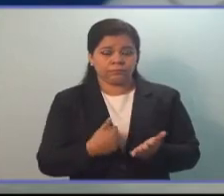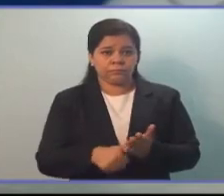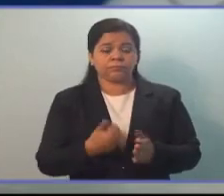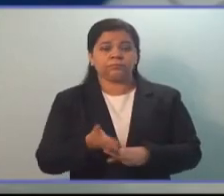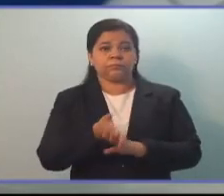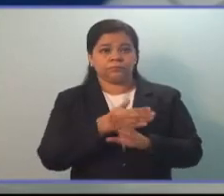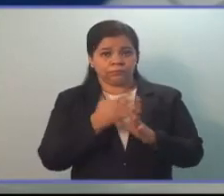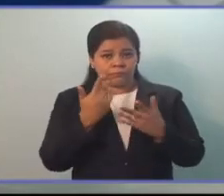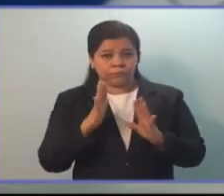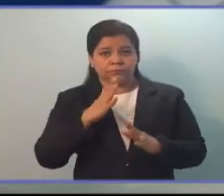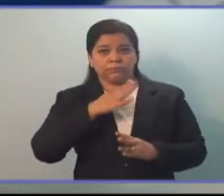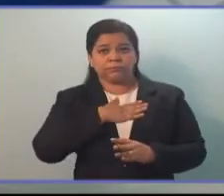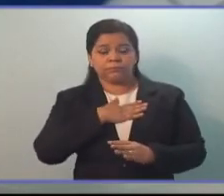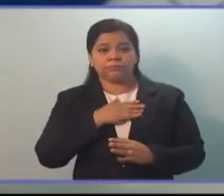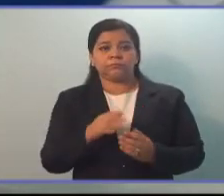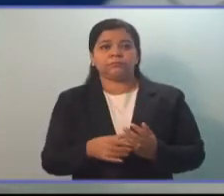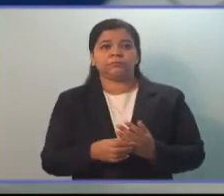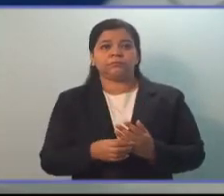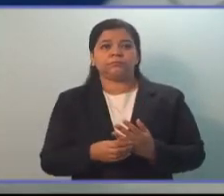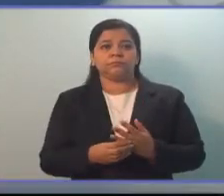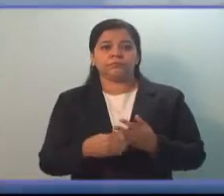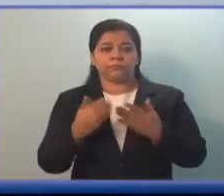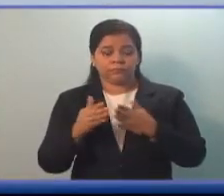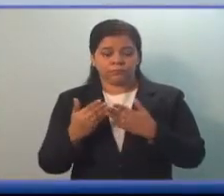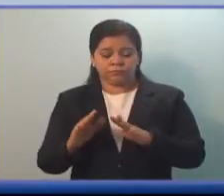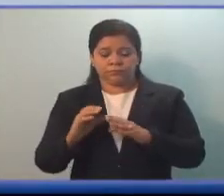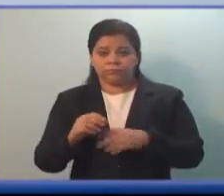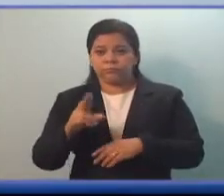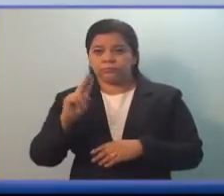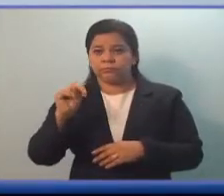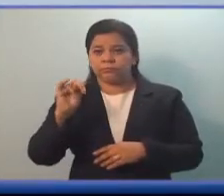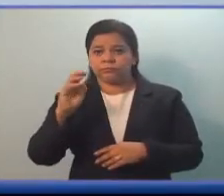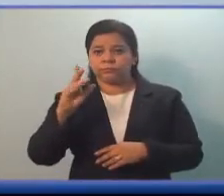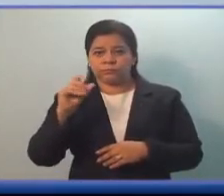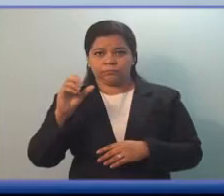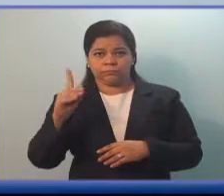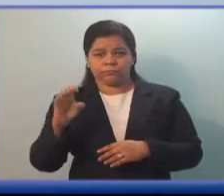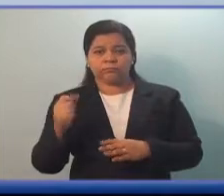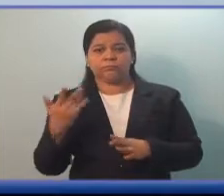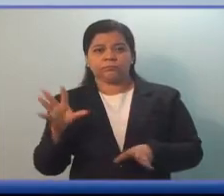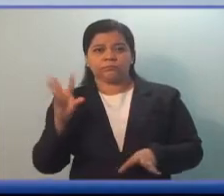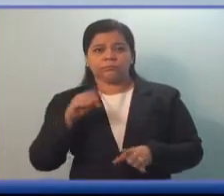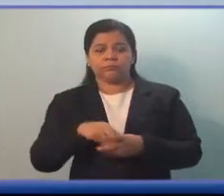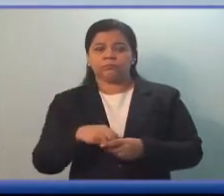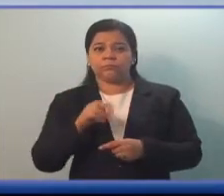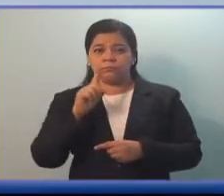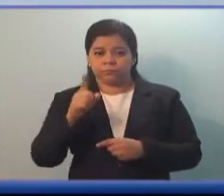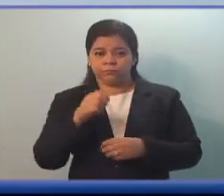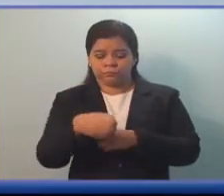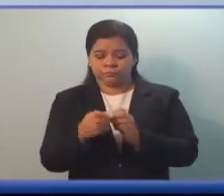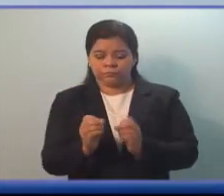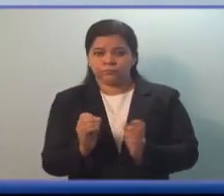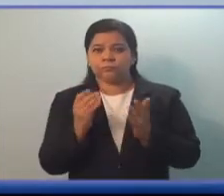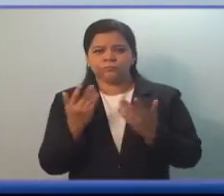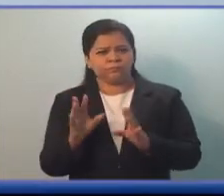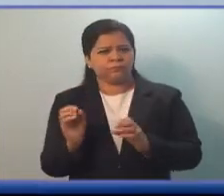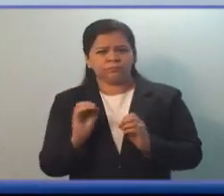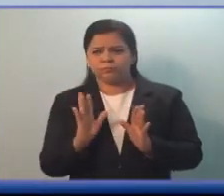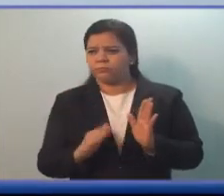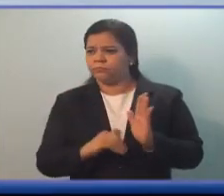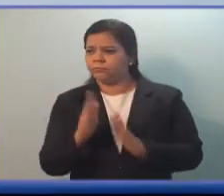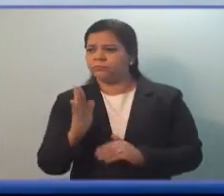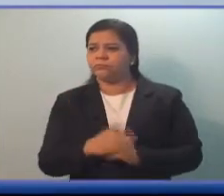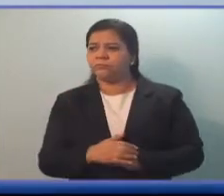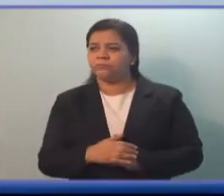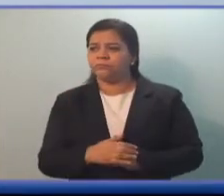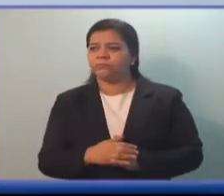existían en diferentes unidades fueron incorporadas en una sola unidad para que no estuvieran dispersas. Entonces creo que me